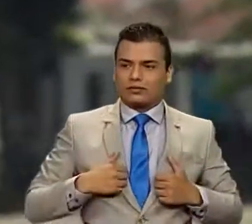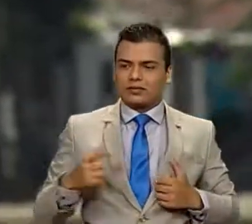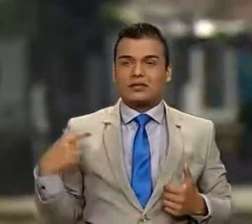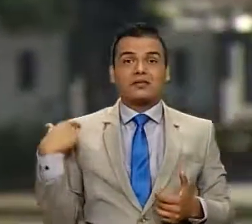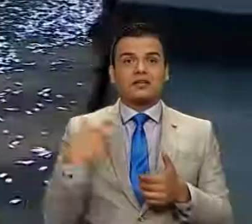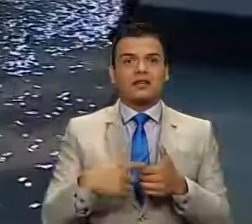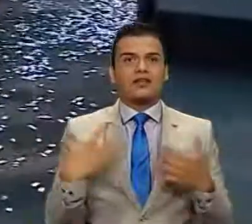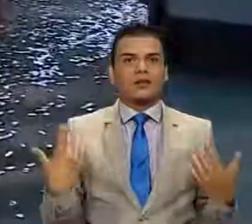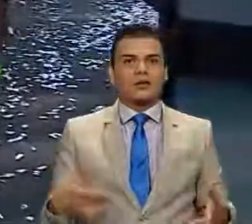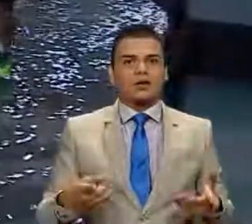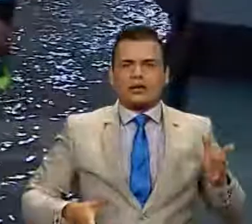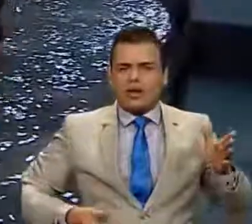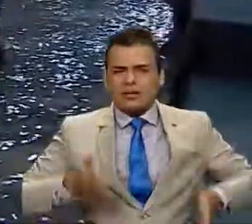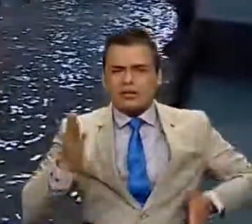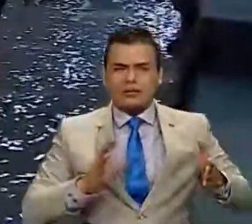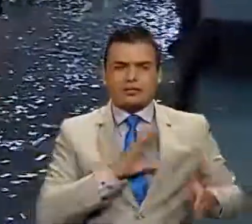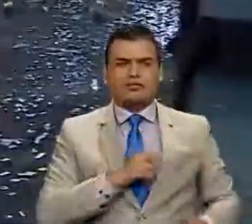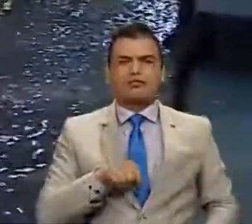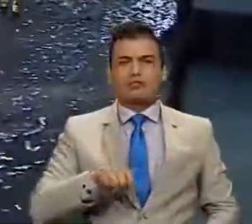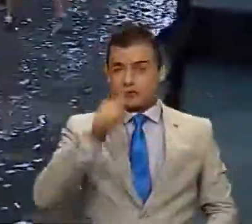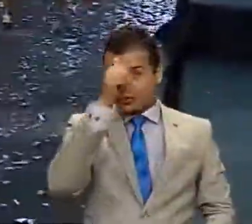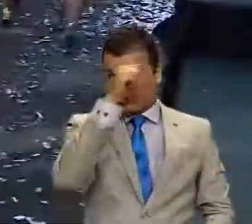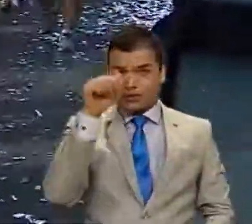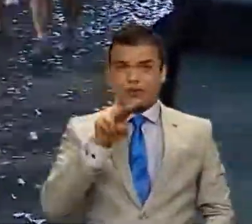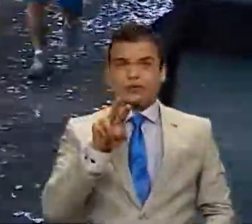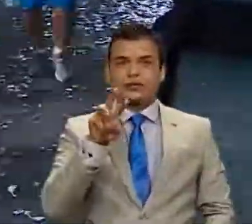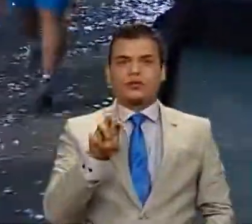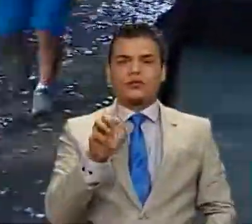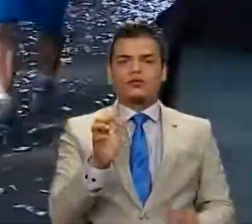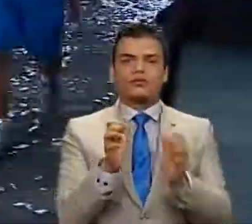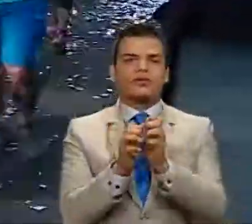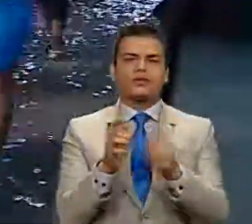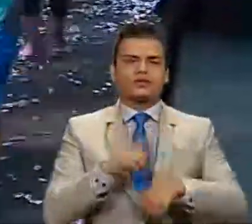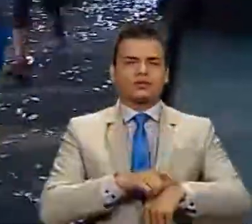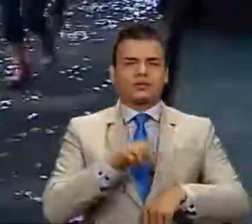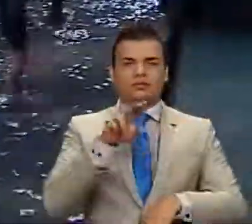Maratón de Cali el próximo domingo 28 de mayo a partir de las 7 de la mañana.